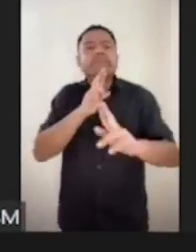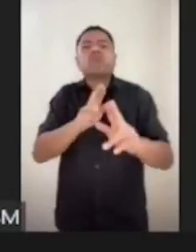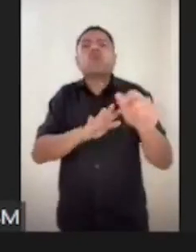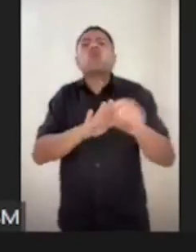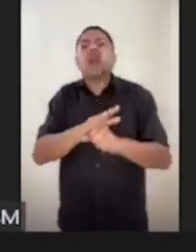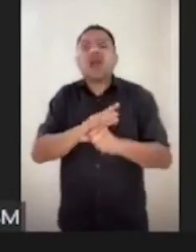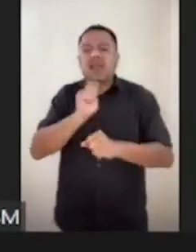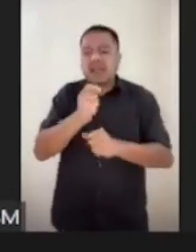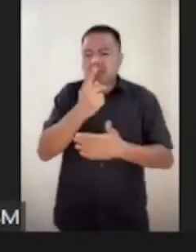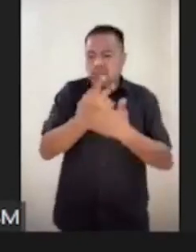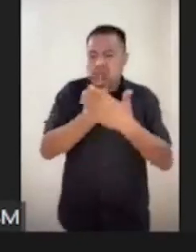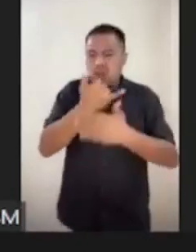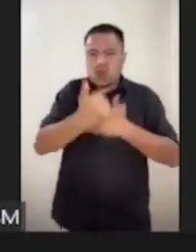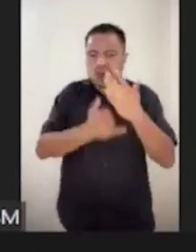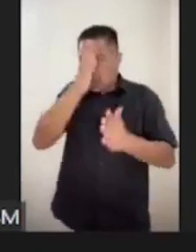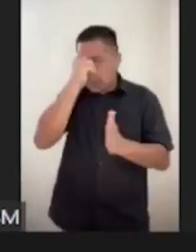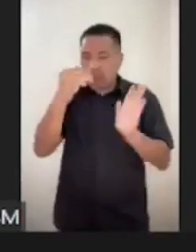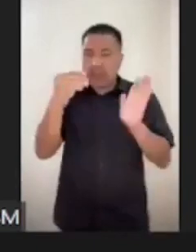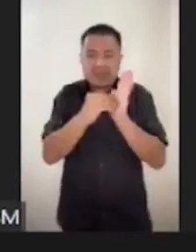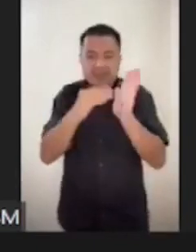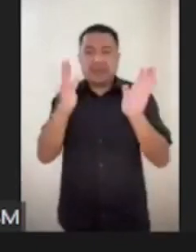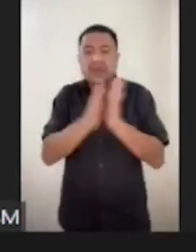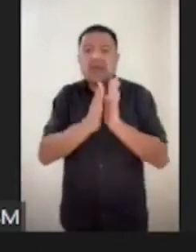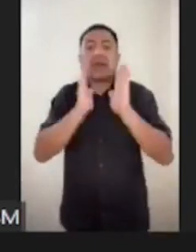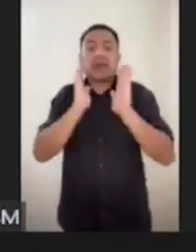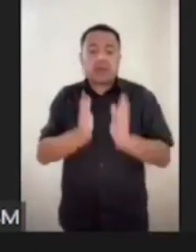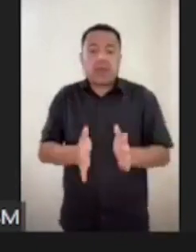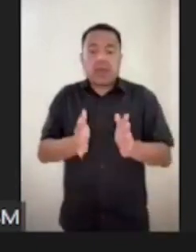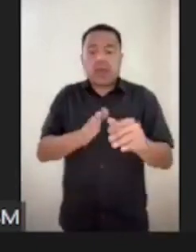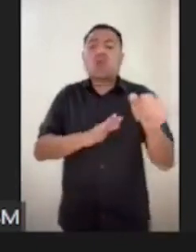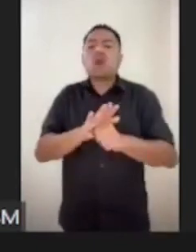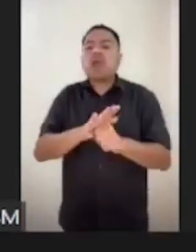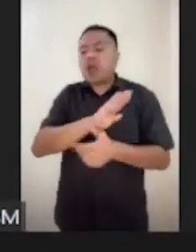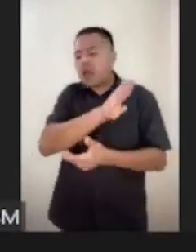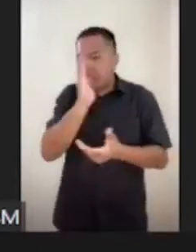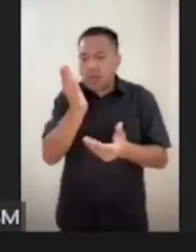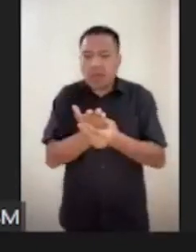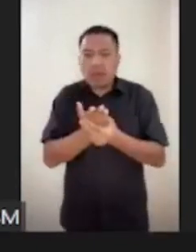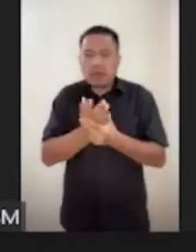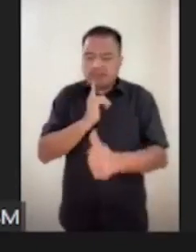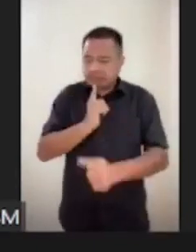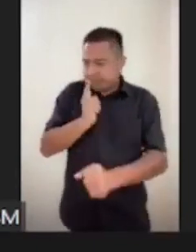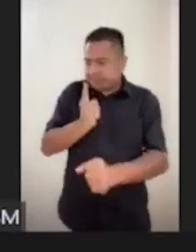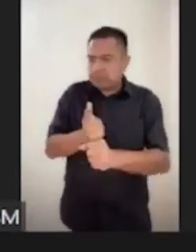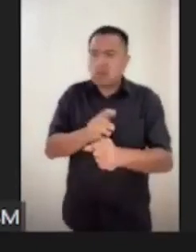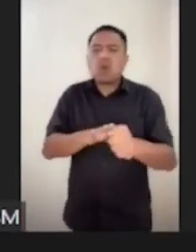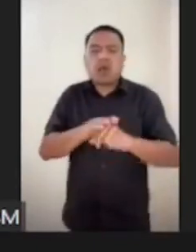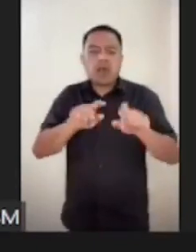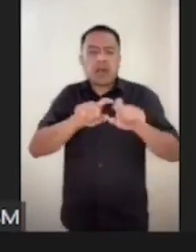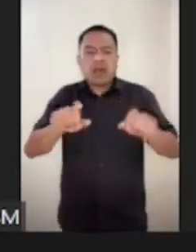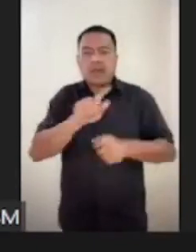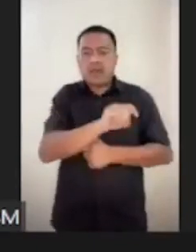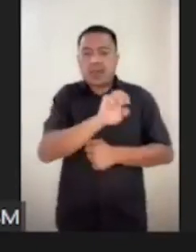los proyectos de acuerdos plenarios relativos a los expedientes identificados con la clave